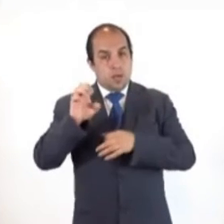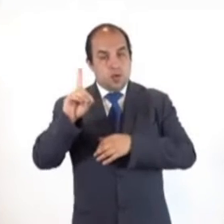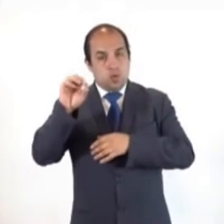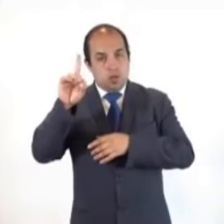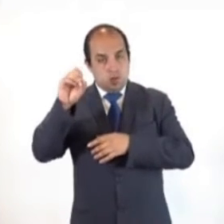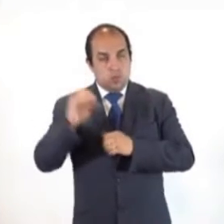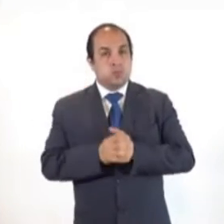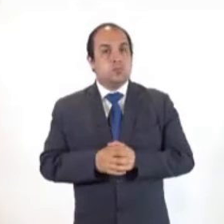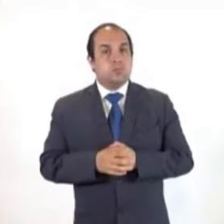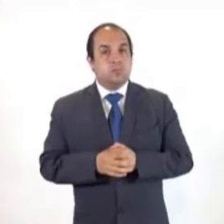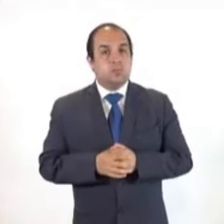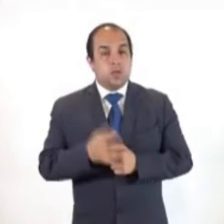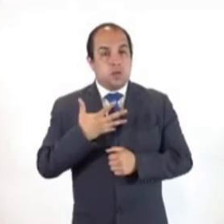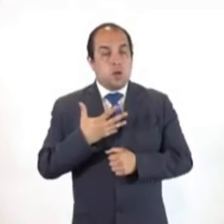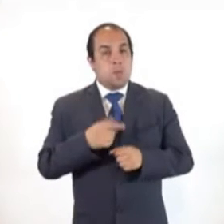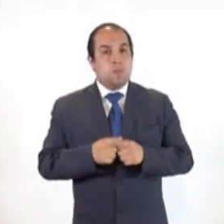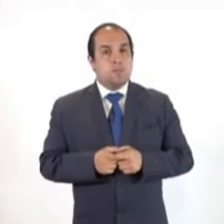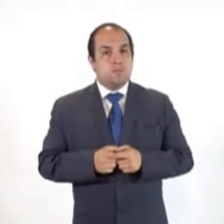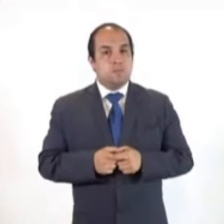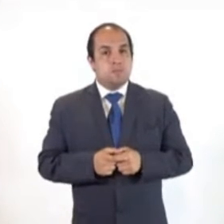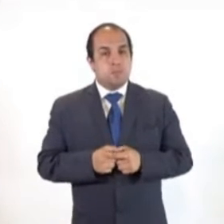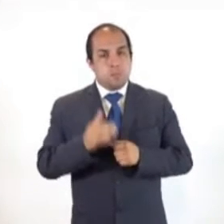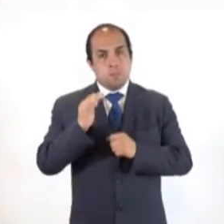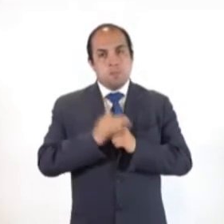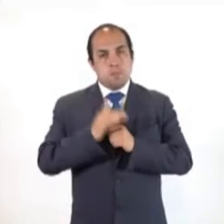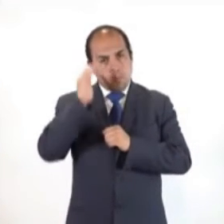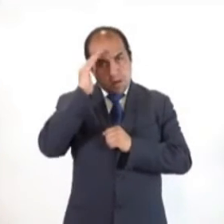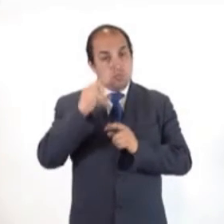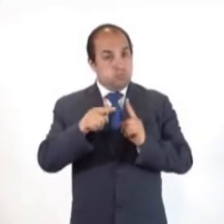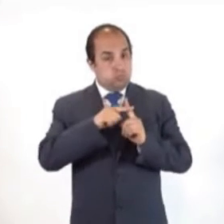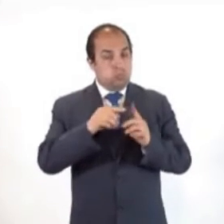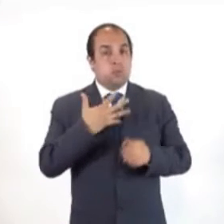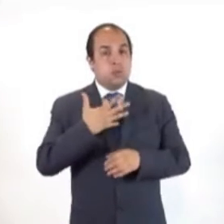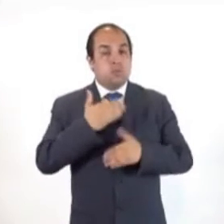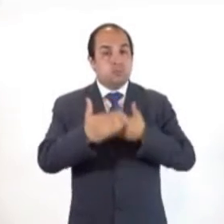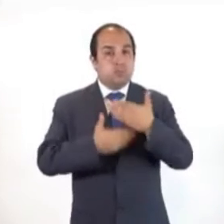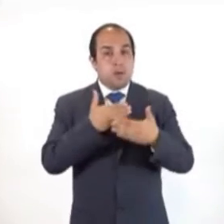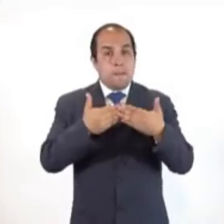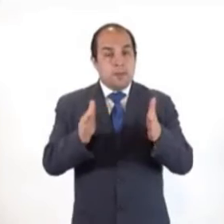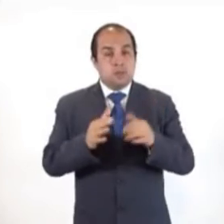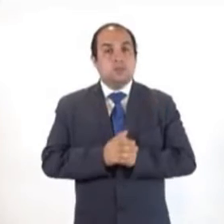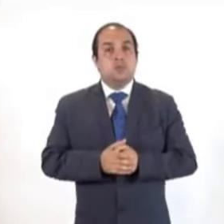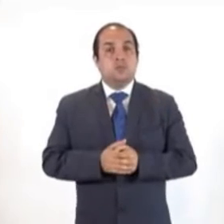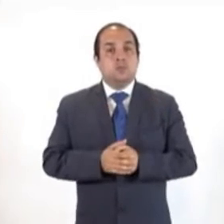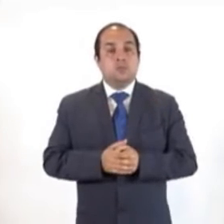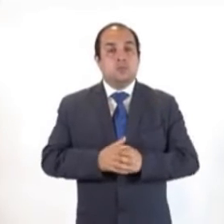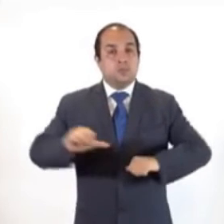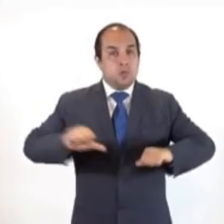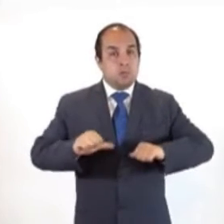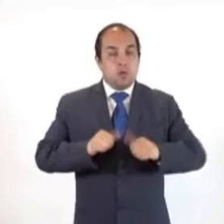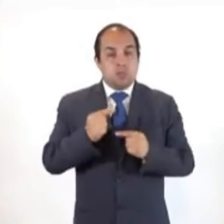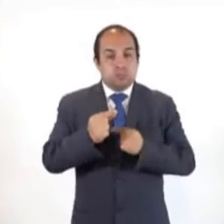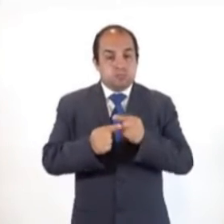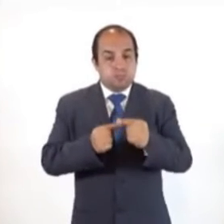verdad, van en sentido muy positivo, pensamos en un proceso de reapertura y reactivación gradual,